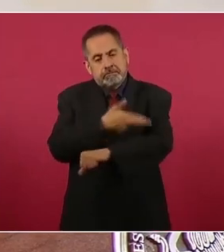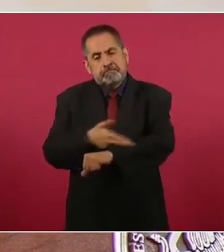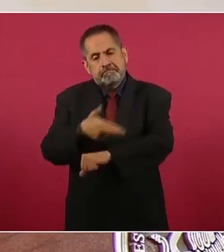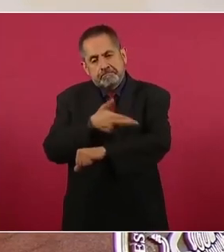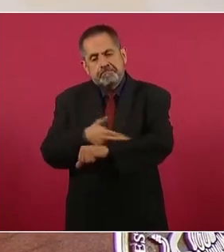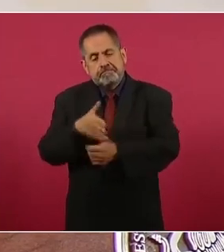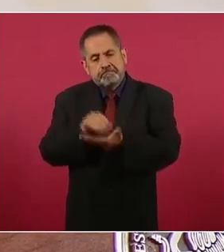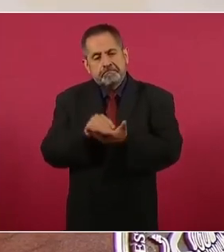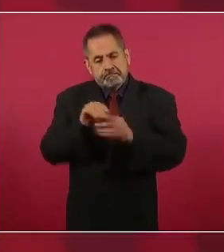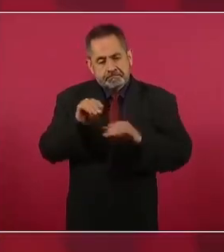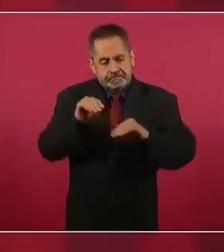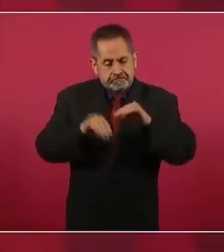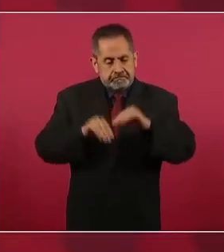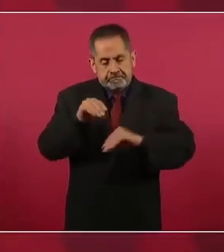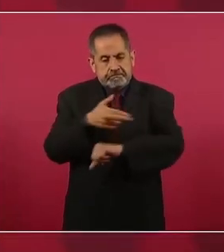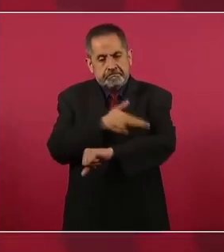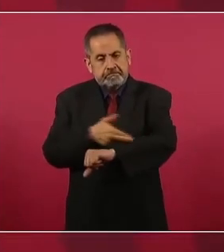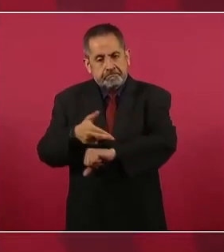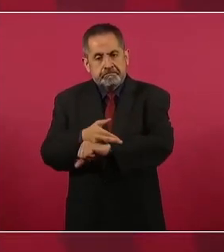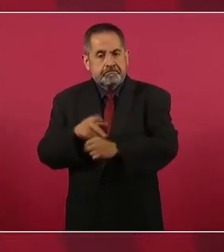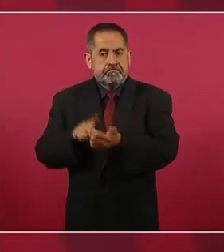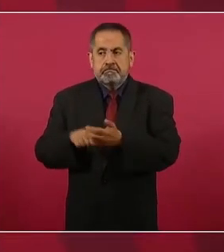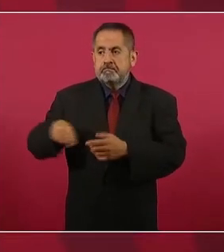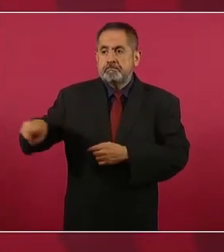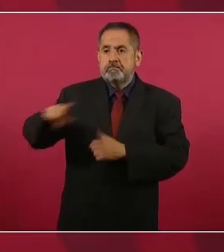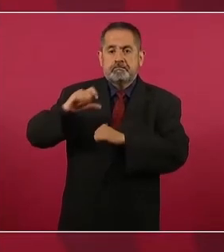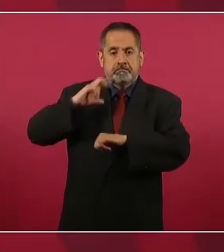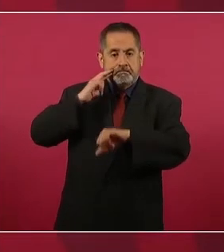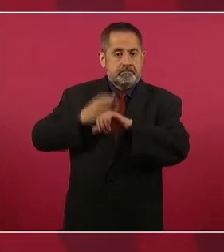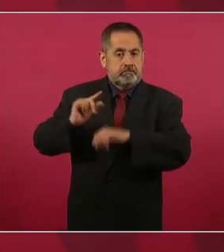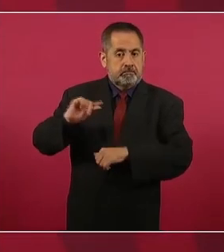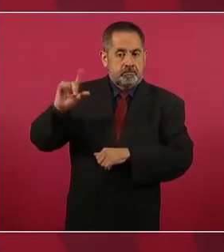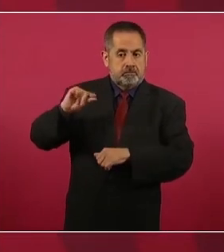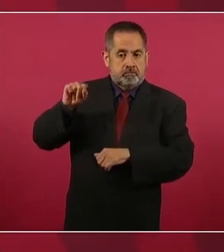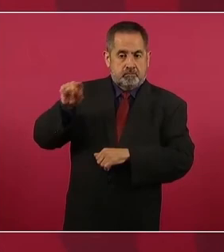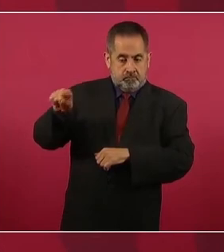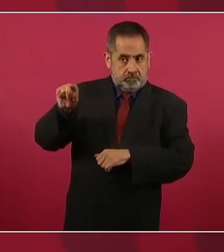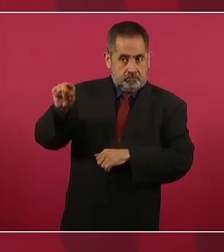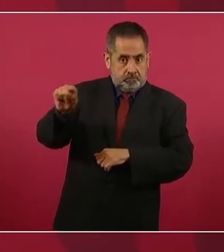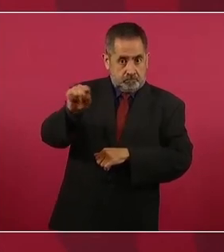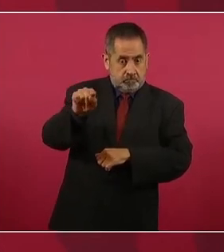tramitando y las autoridades están